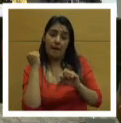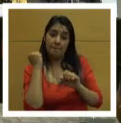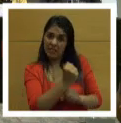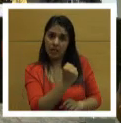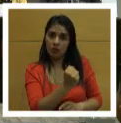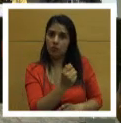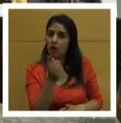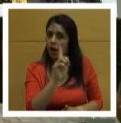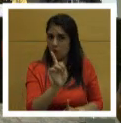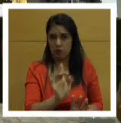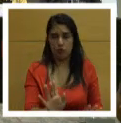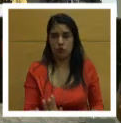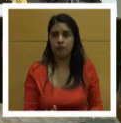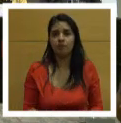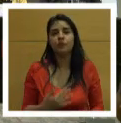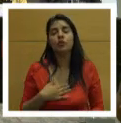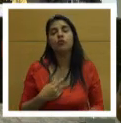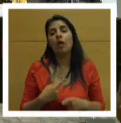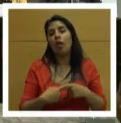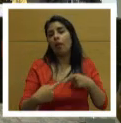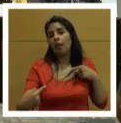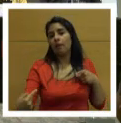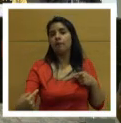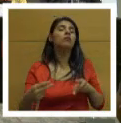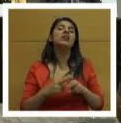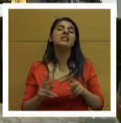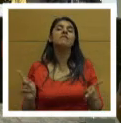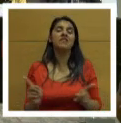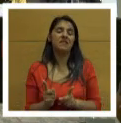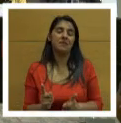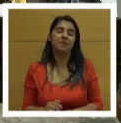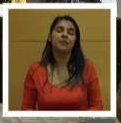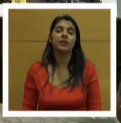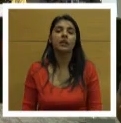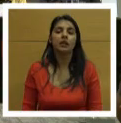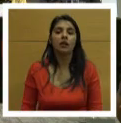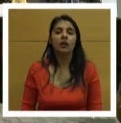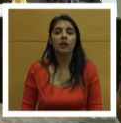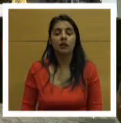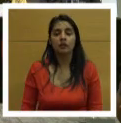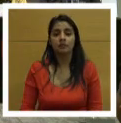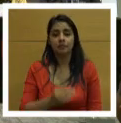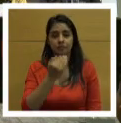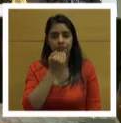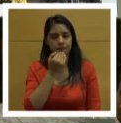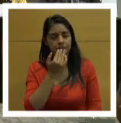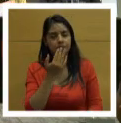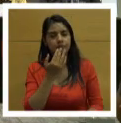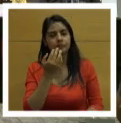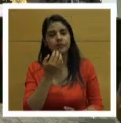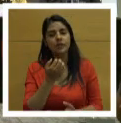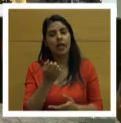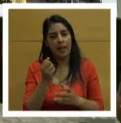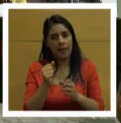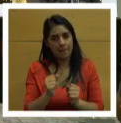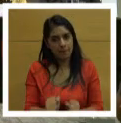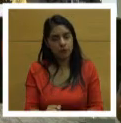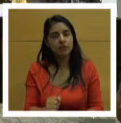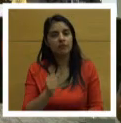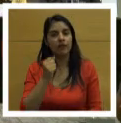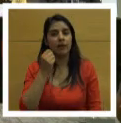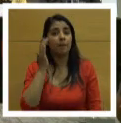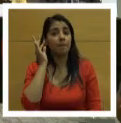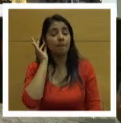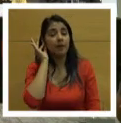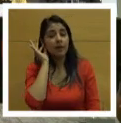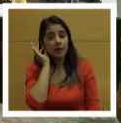ser más breve, me estoy alargando. Como segunda cuestión, la alevosía. ¿Es posible para la mujer